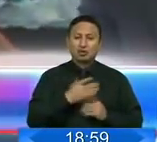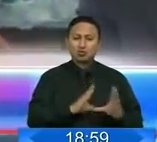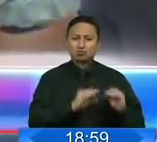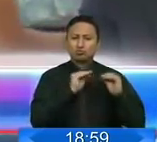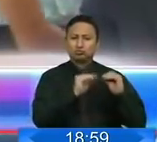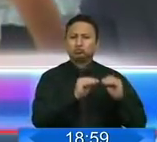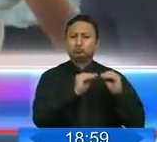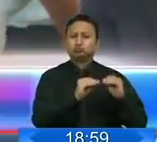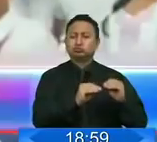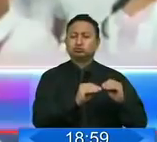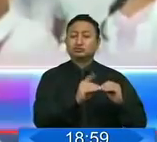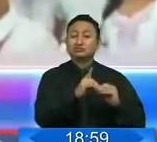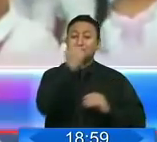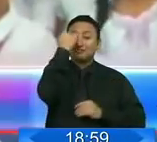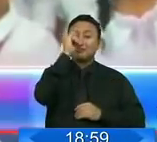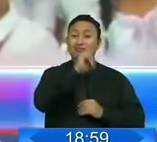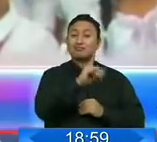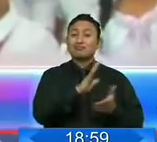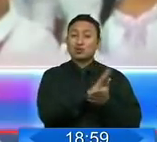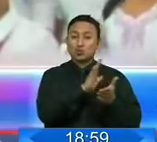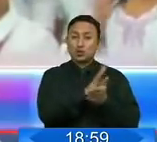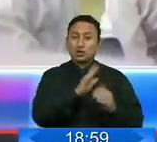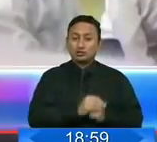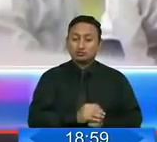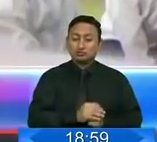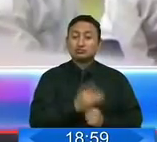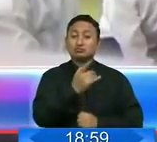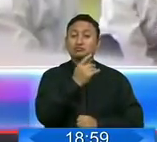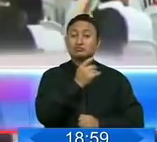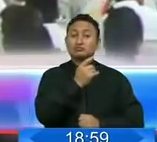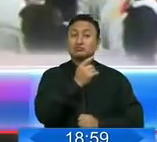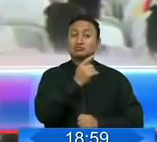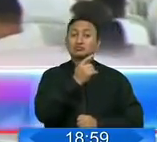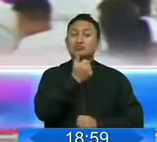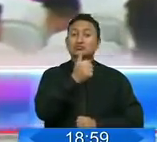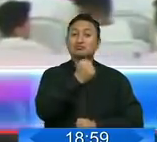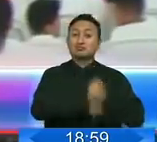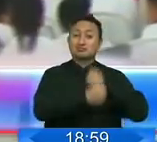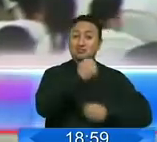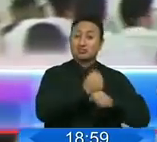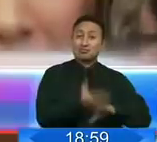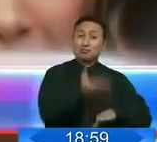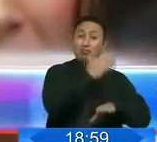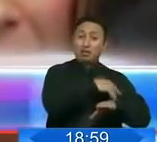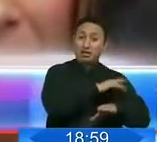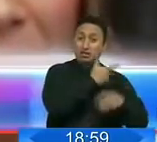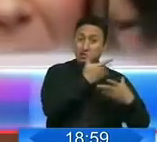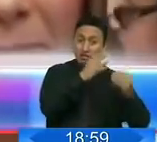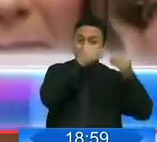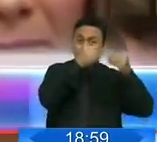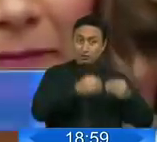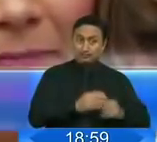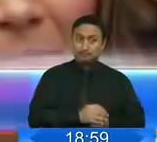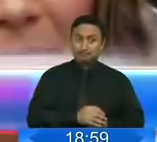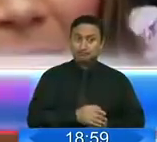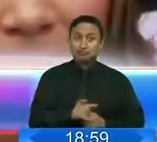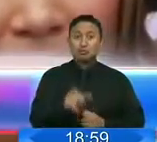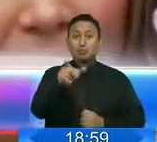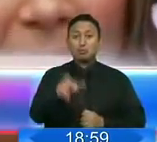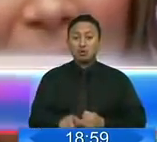adoctrinamiento ideológico académico instaurado en la primera década de Alianza País. A formar mentalidades